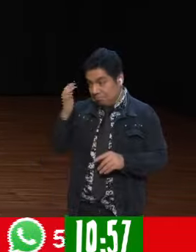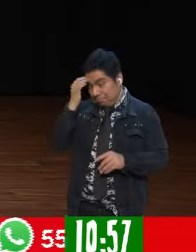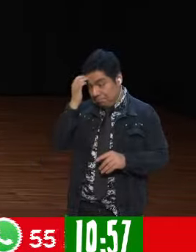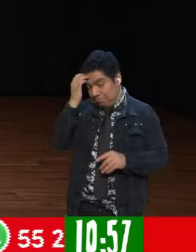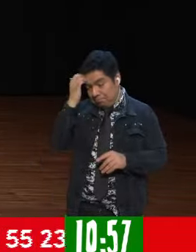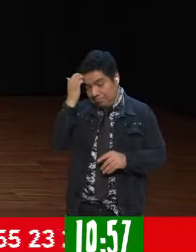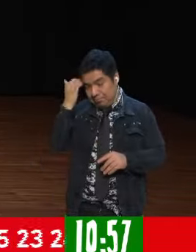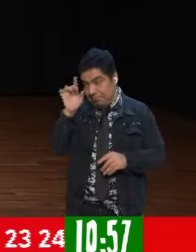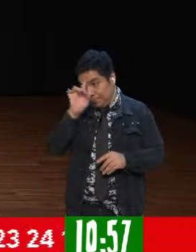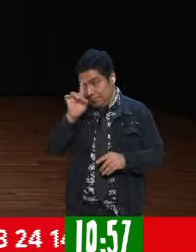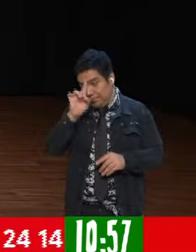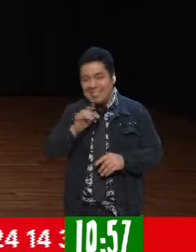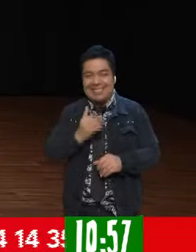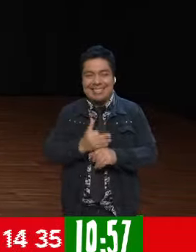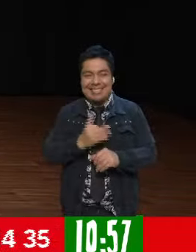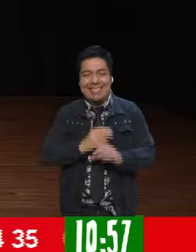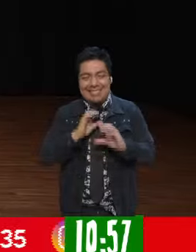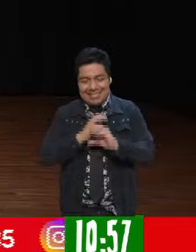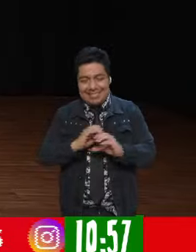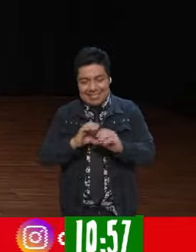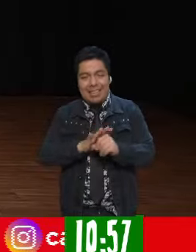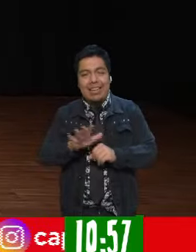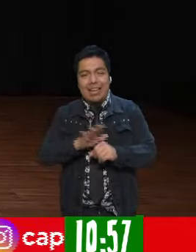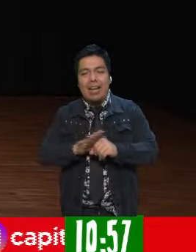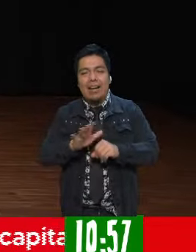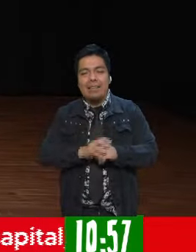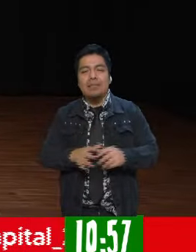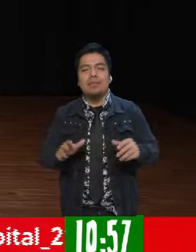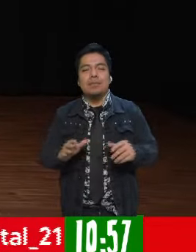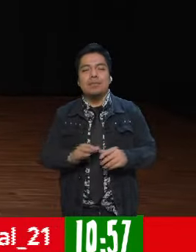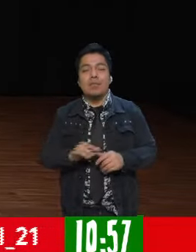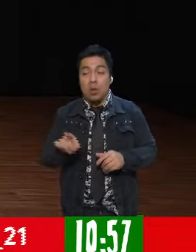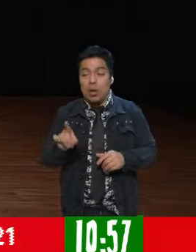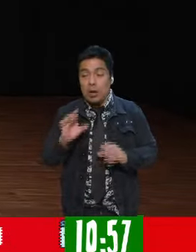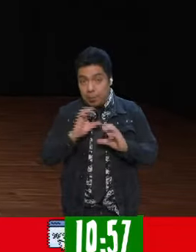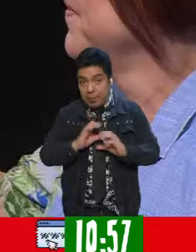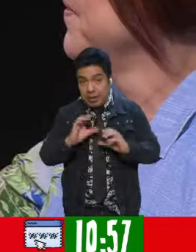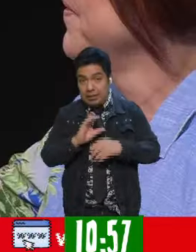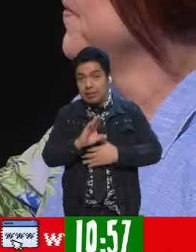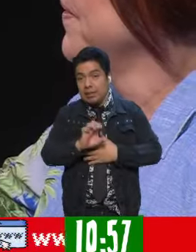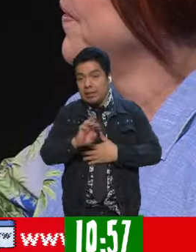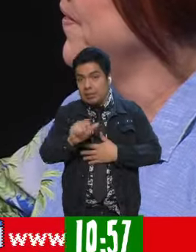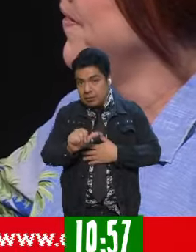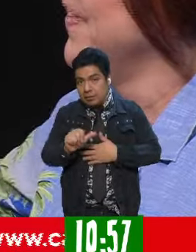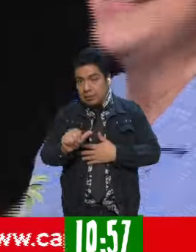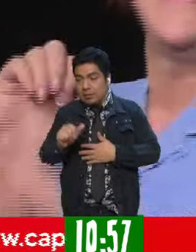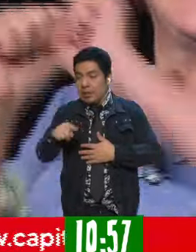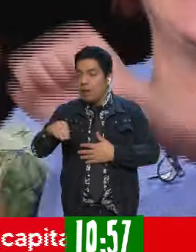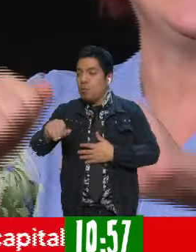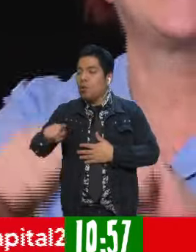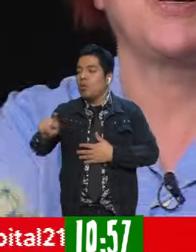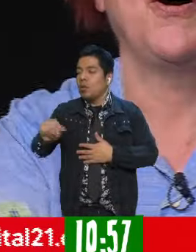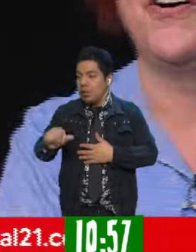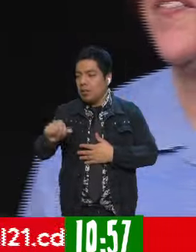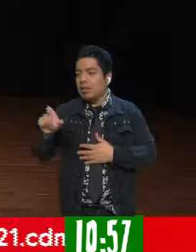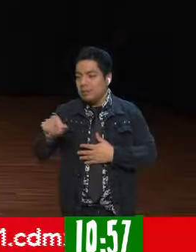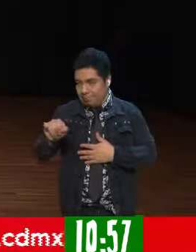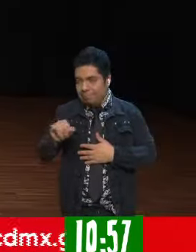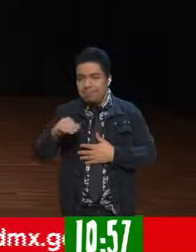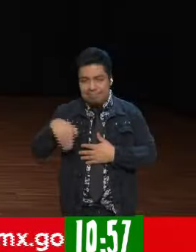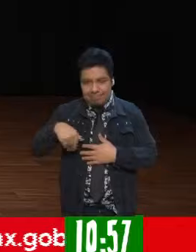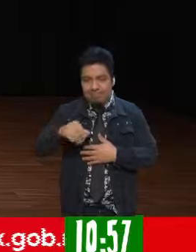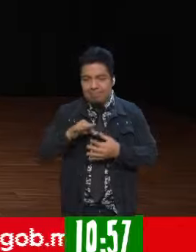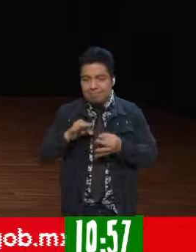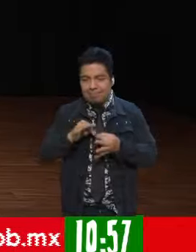acá. ¿Con qué rulita cerramos, venga, Master? Ah, cerramos con la cumbia del mototaxi. Ah, la que estaba hablando